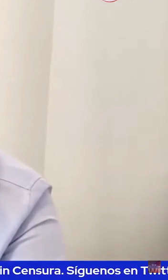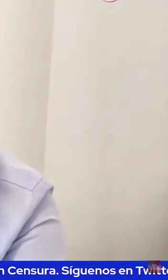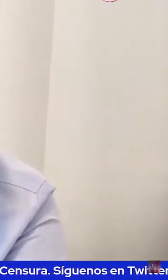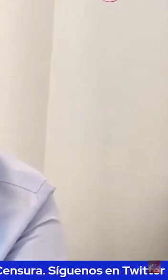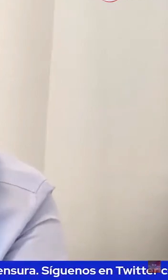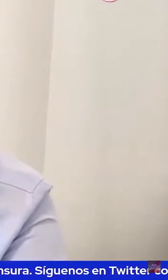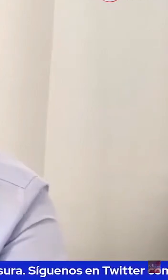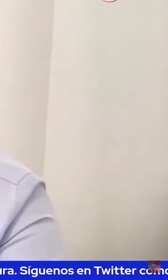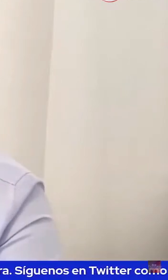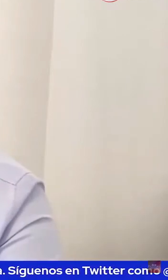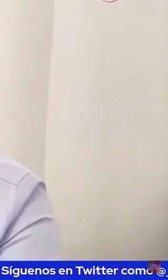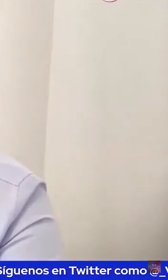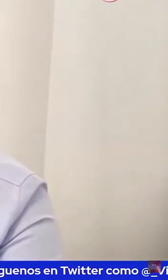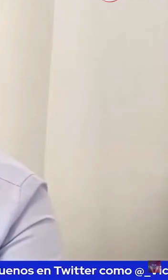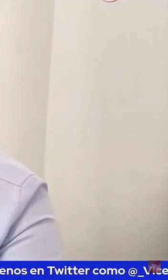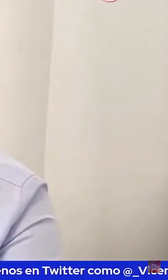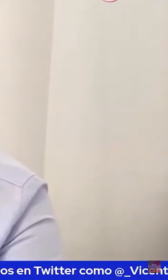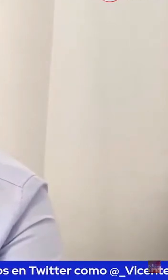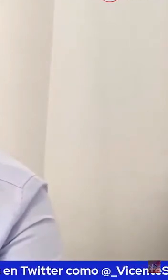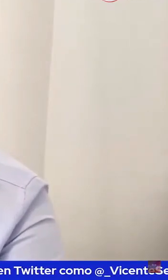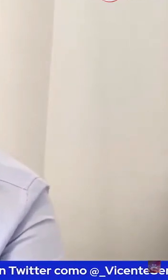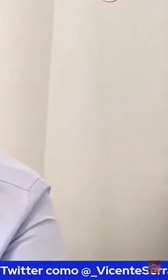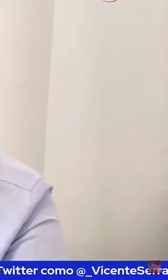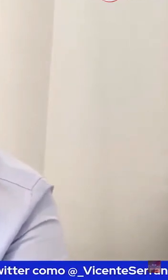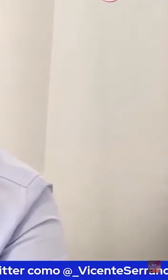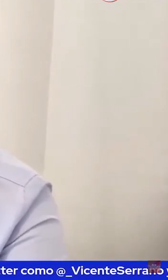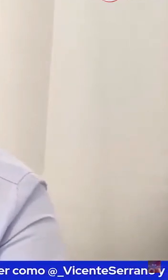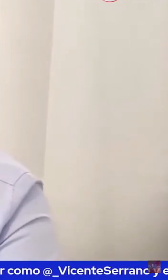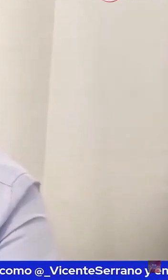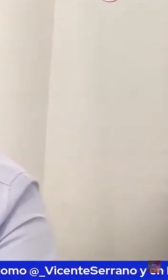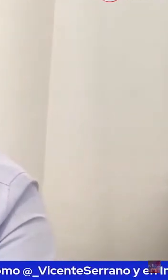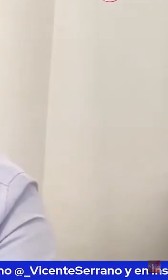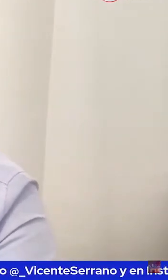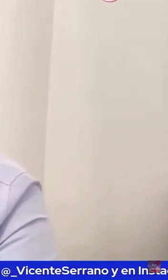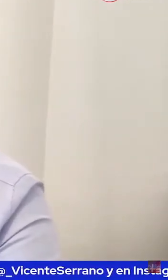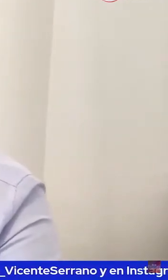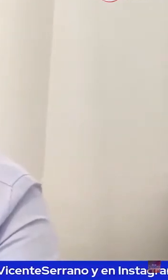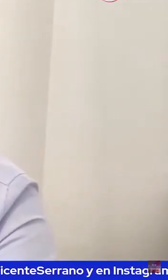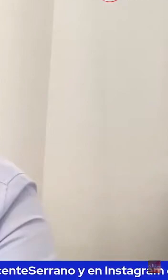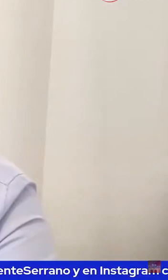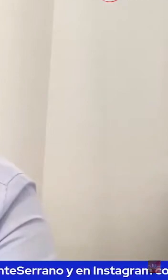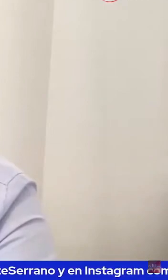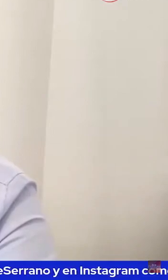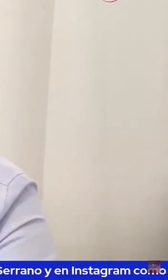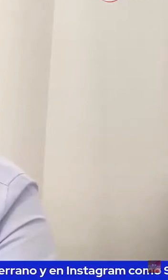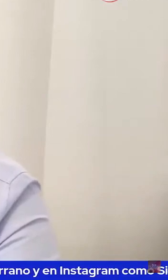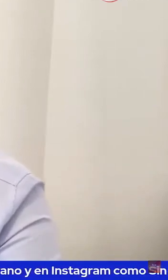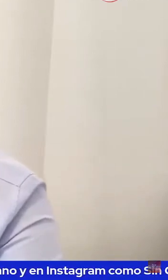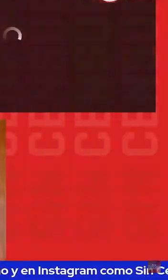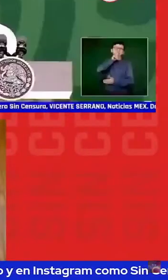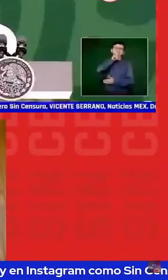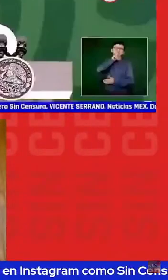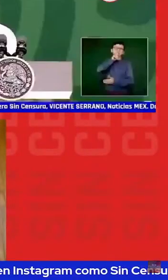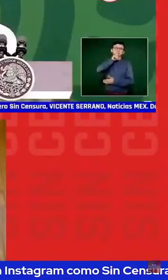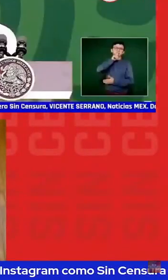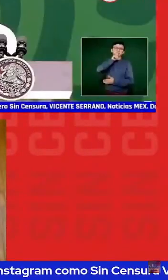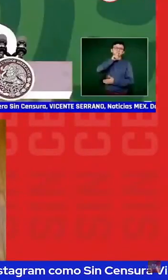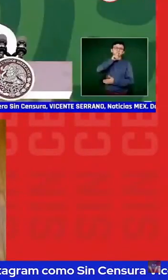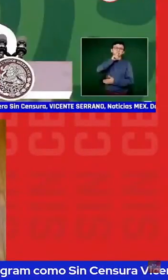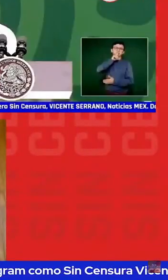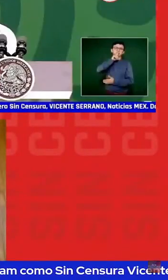a Marco y al muy Chucho de Zambrano. Vamos a ver, escuchar lo que dijo el presidente en la mañanera allá en Veracruz, mi querido